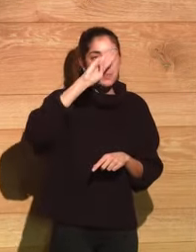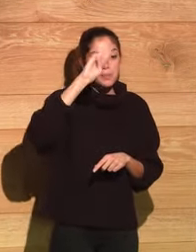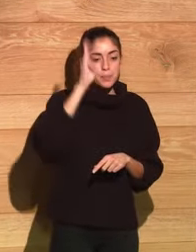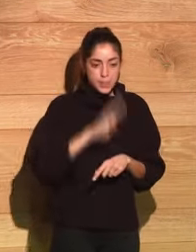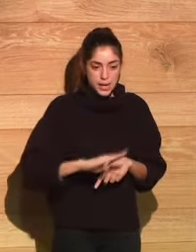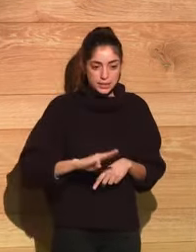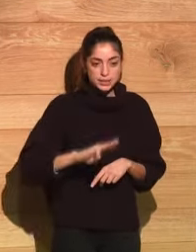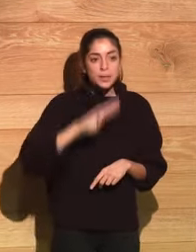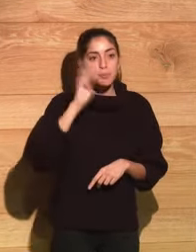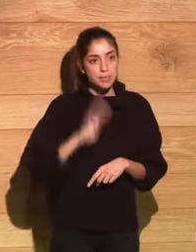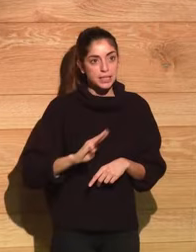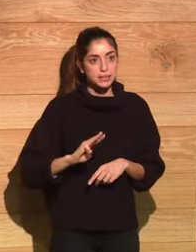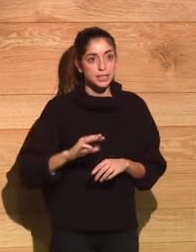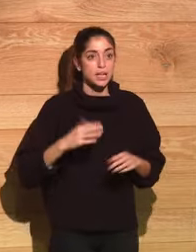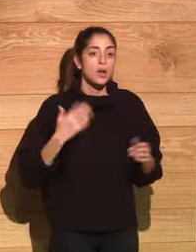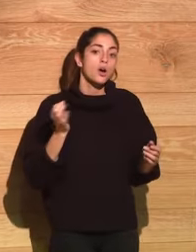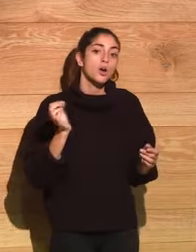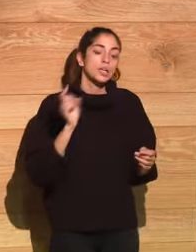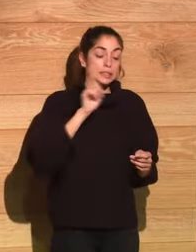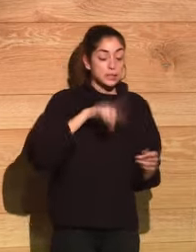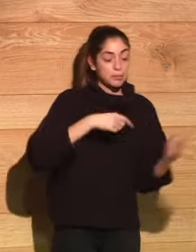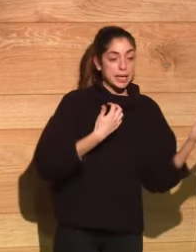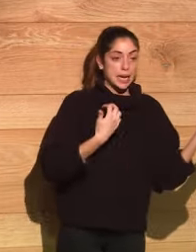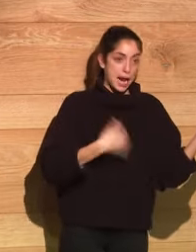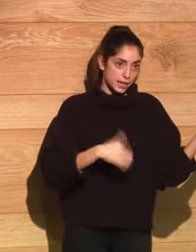Aires, y regresa a España en el 77.